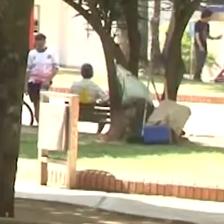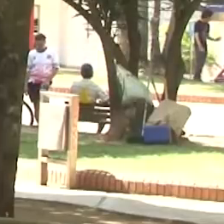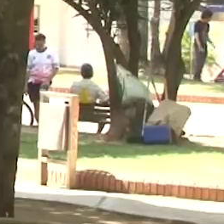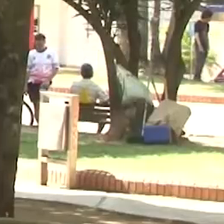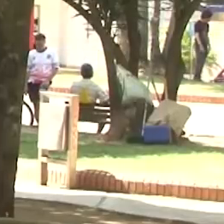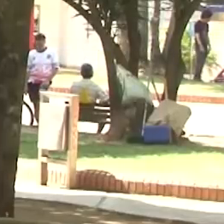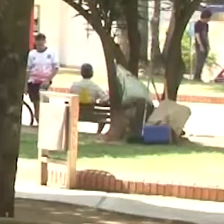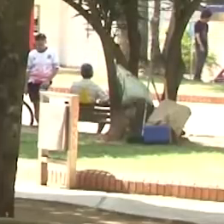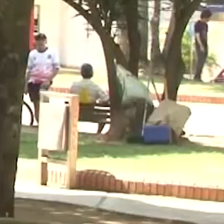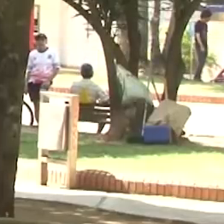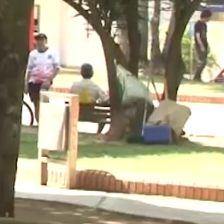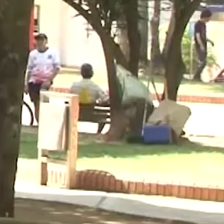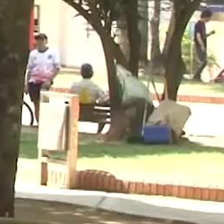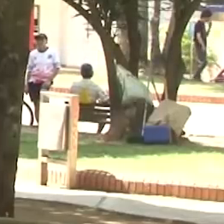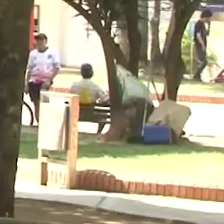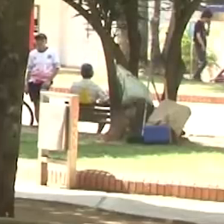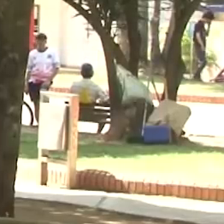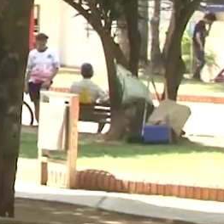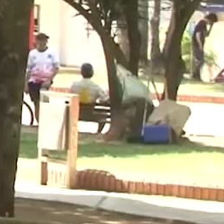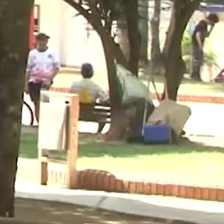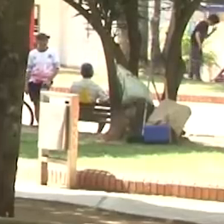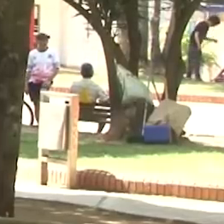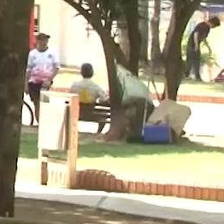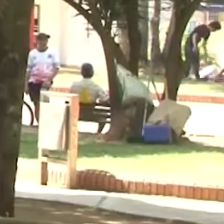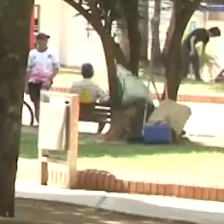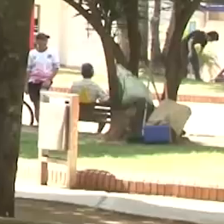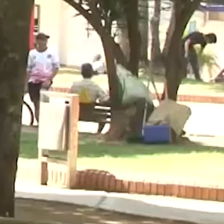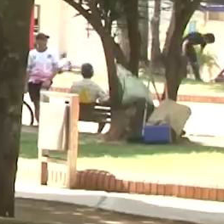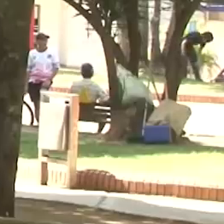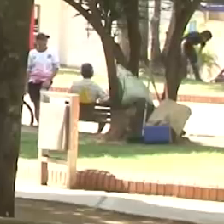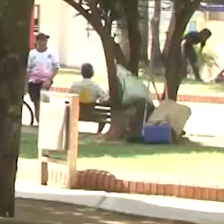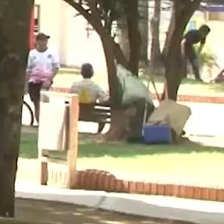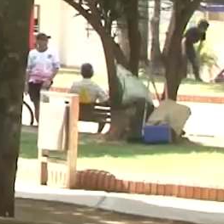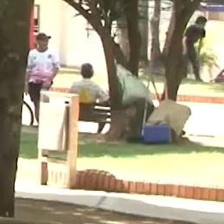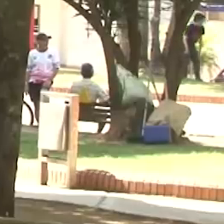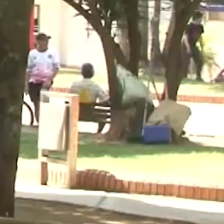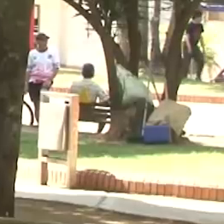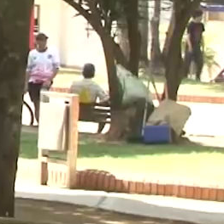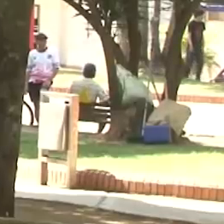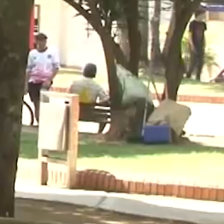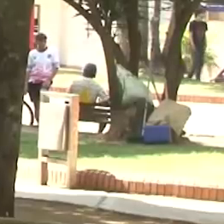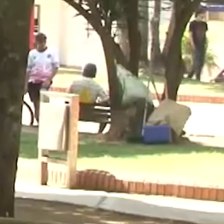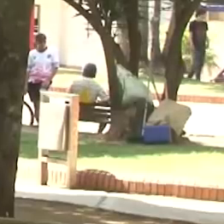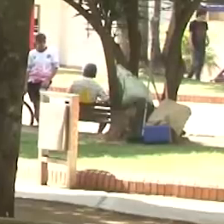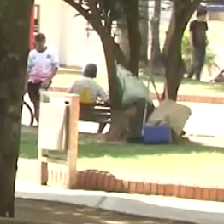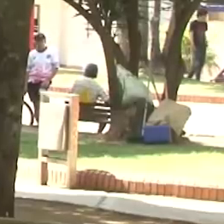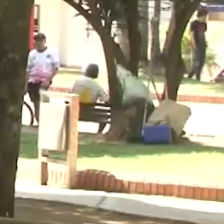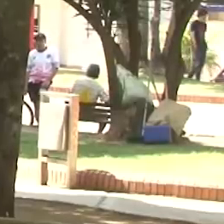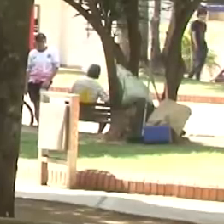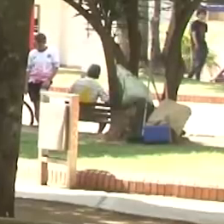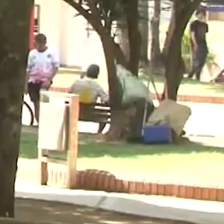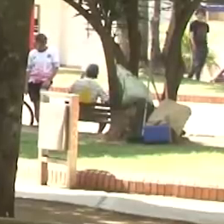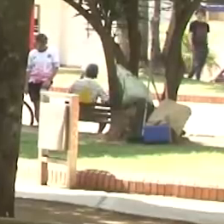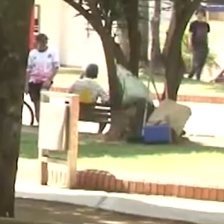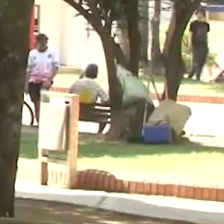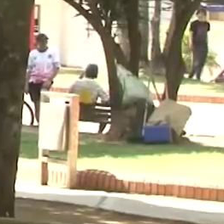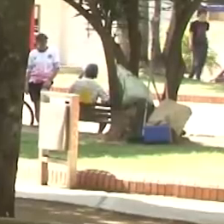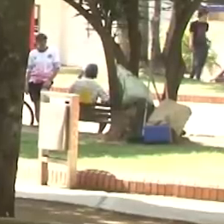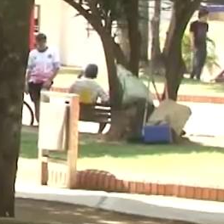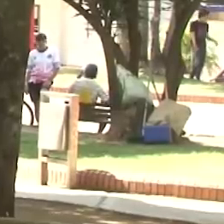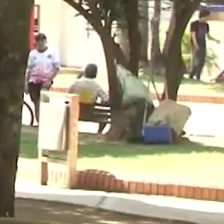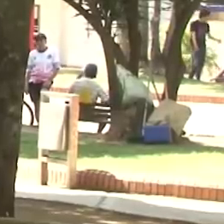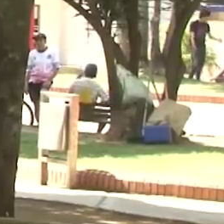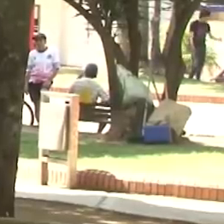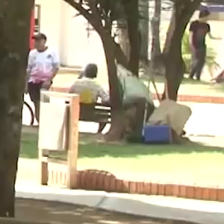Luisa, televidentes, muy buenos días. Pues a juicio de muchos en la comunidad cometieron una falta gravísima, pues ellos mismos, los encargados de impartir